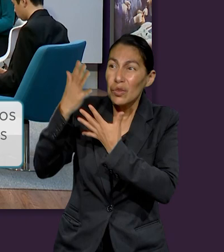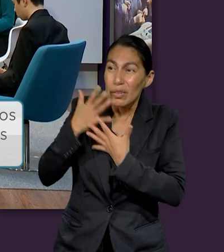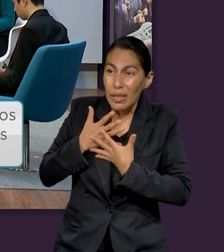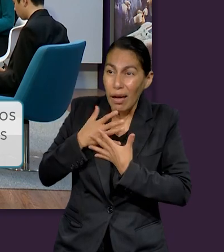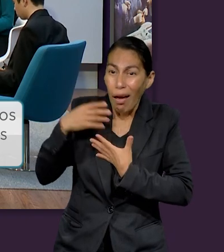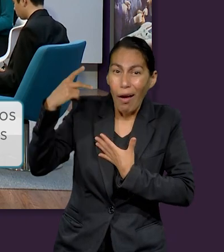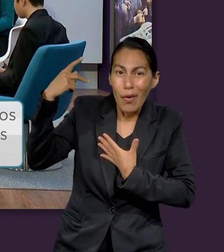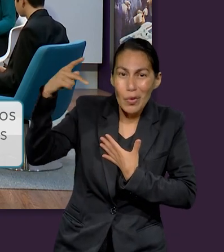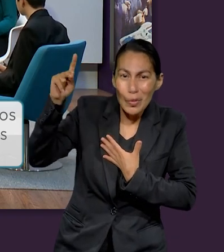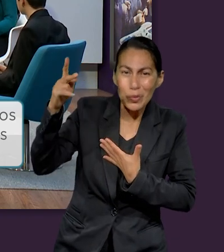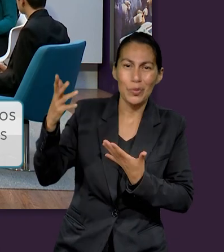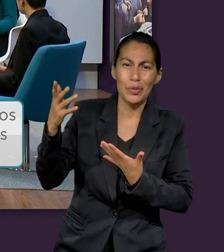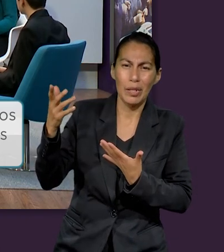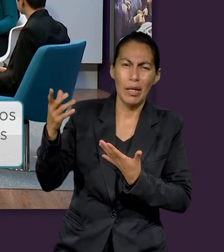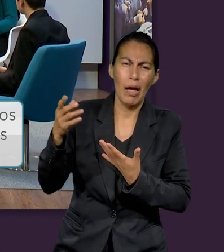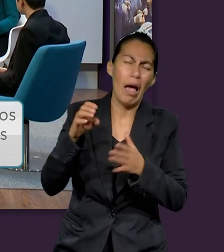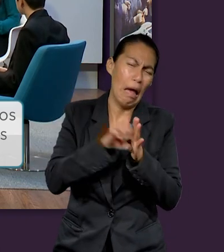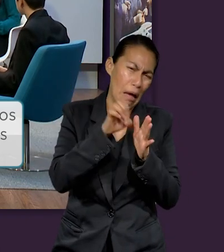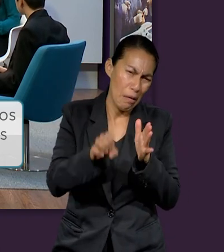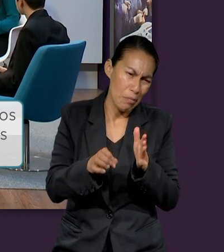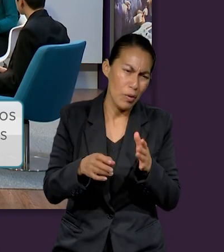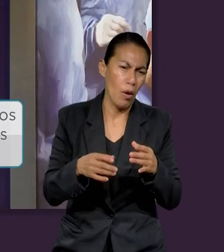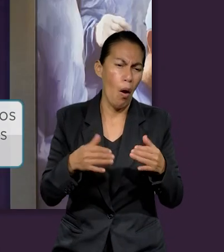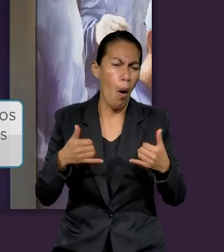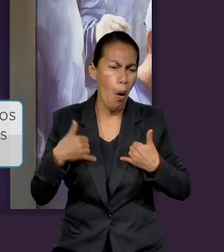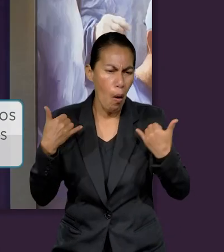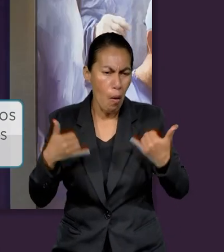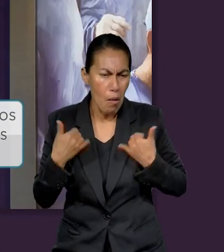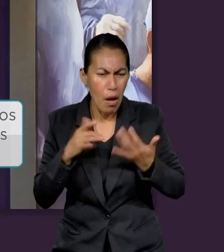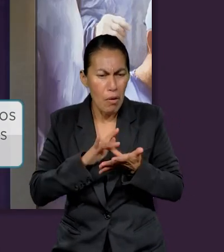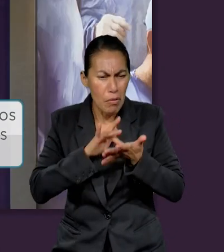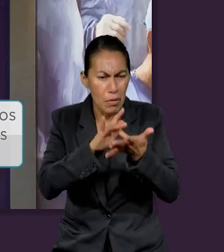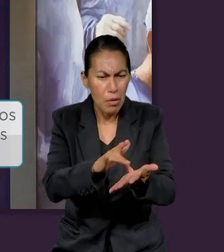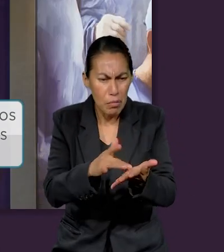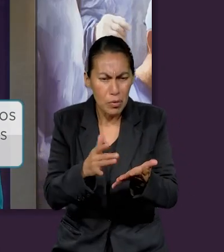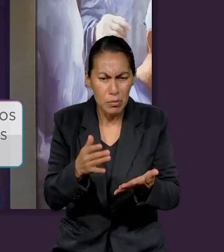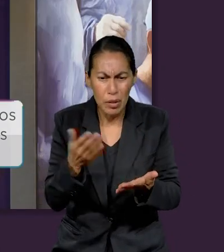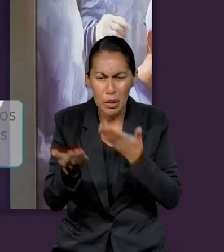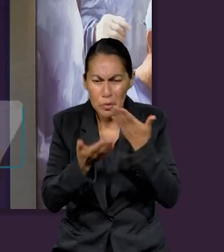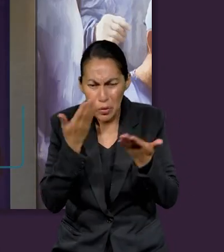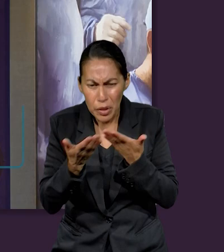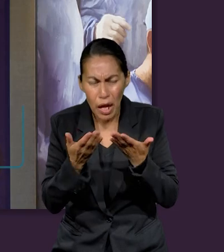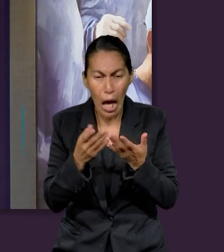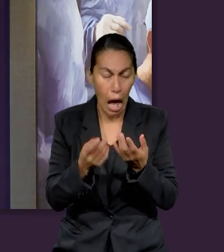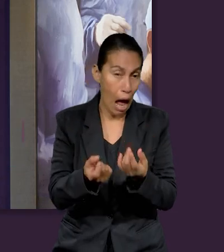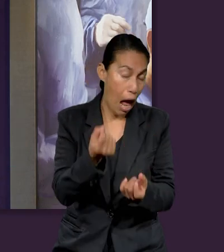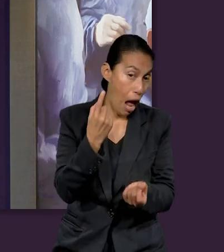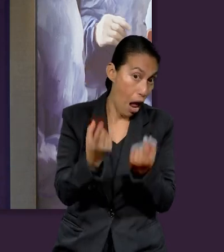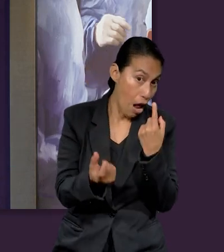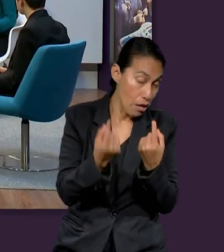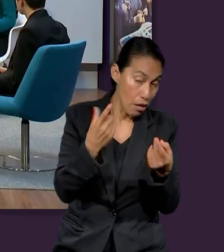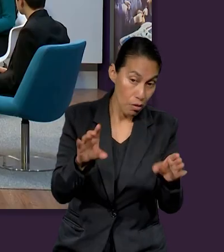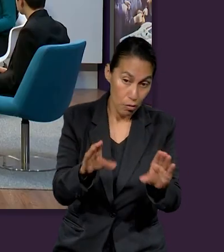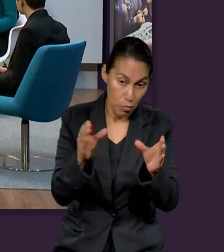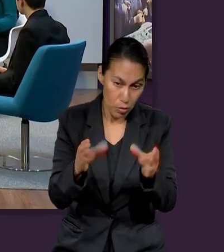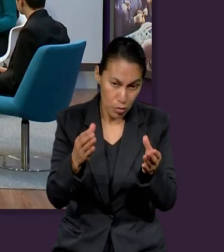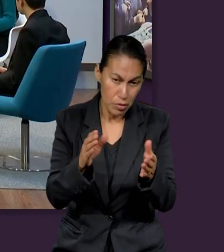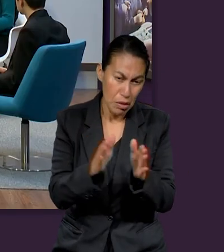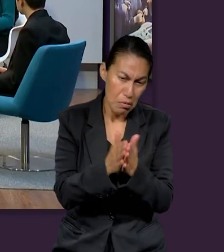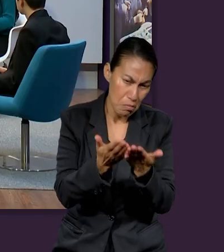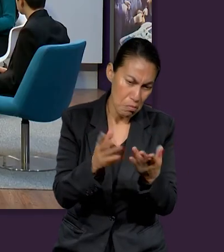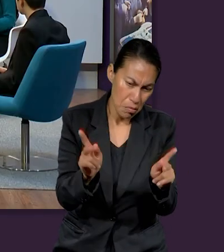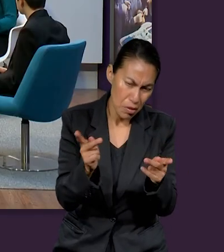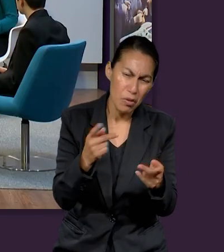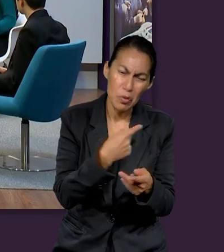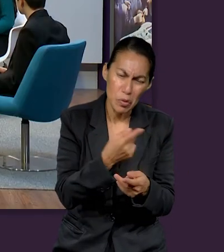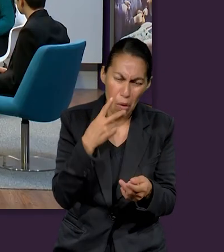en vida incluso muchos de los beneficios ayudando a un joven para sus estudios quizá a algún hermano que